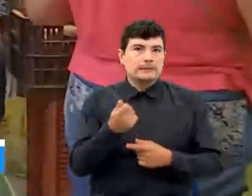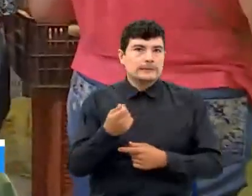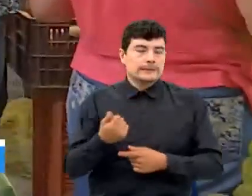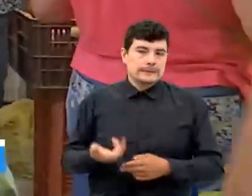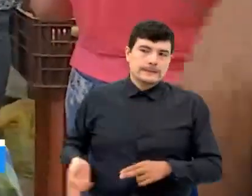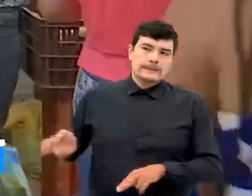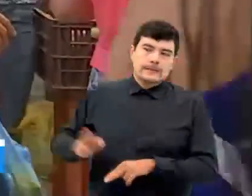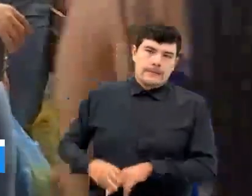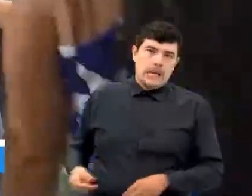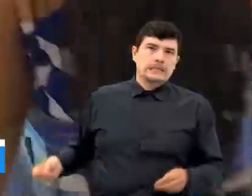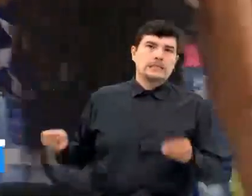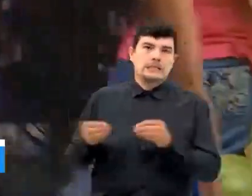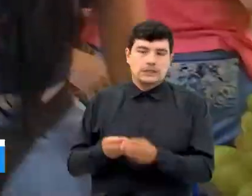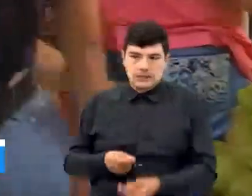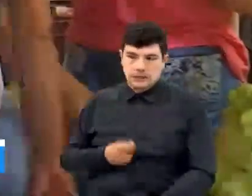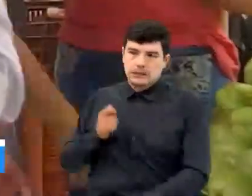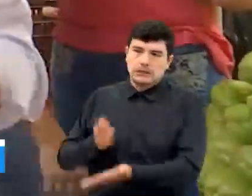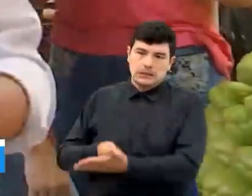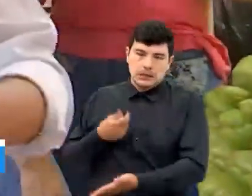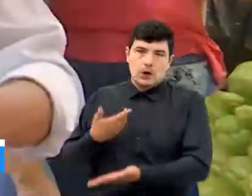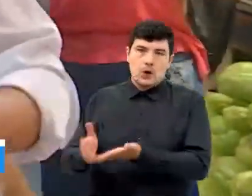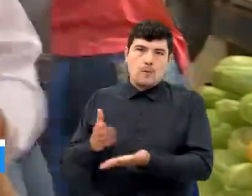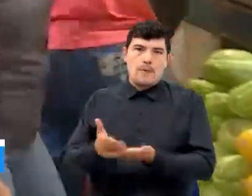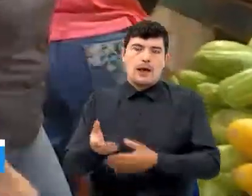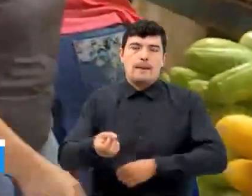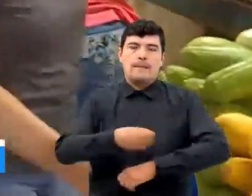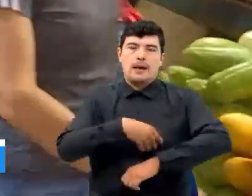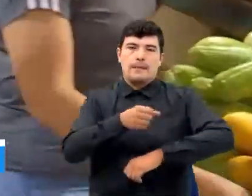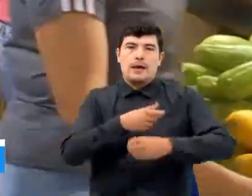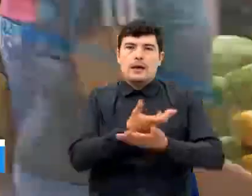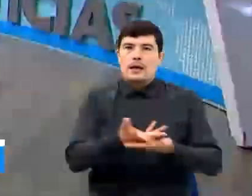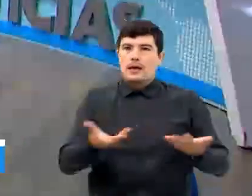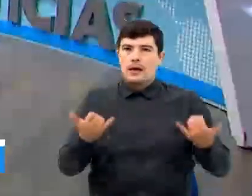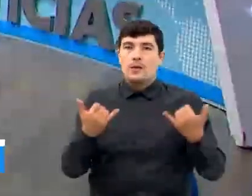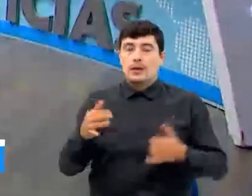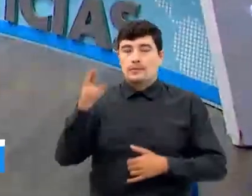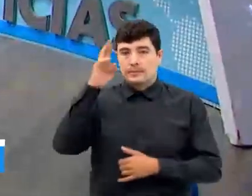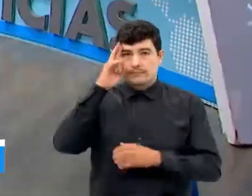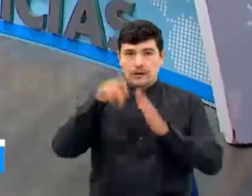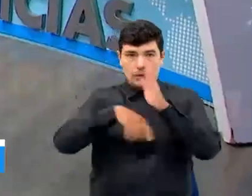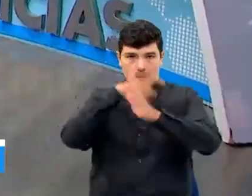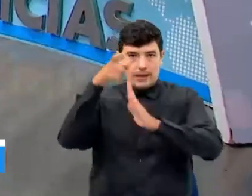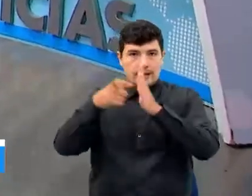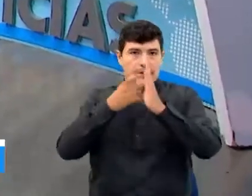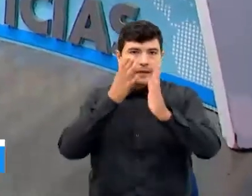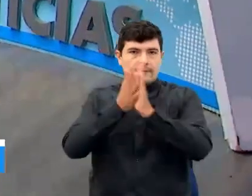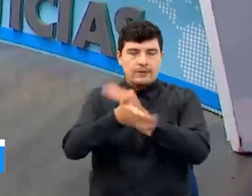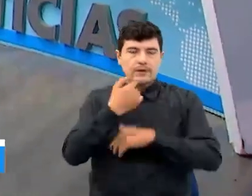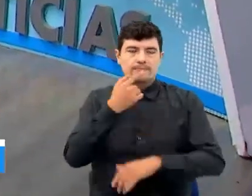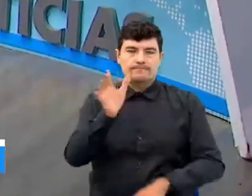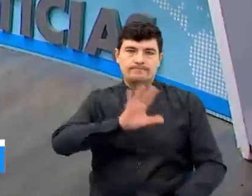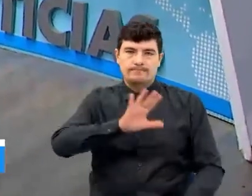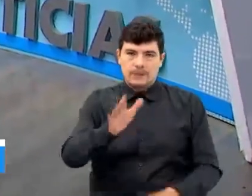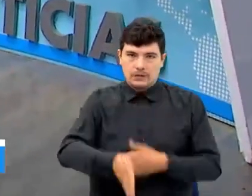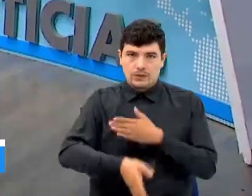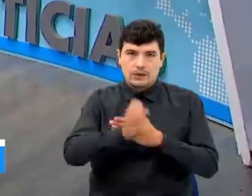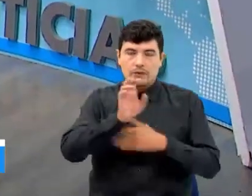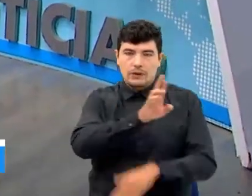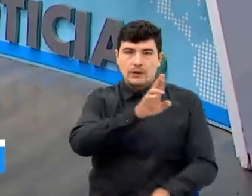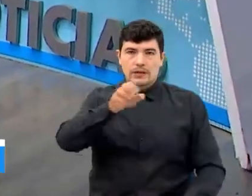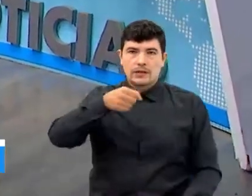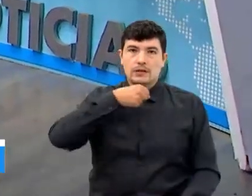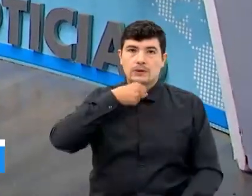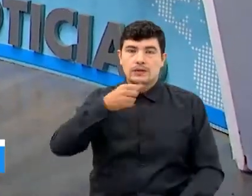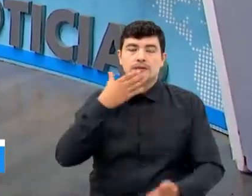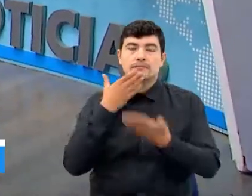mayor presupuesto para venir a las plazas de mercado a hacer sus compras. Y con esta información me despido a esta hora desde la Plaza Central de Bucaramanga. Informó para